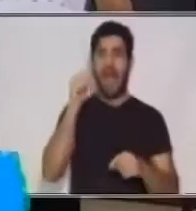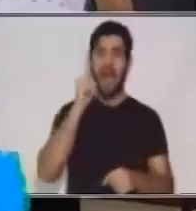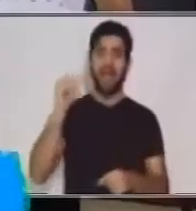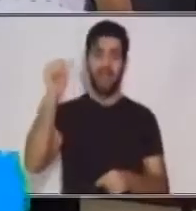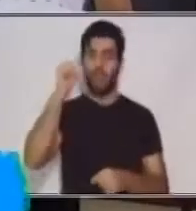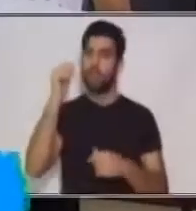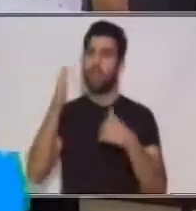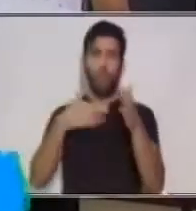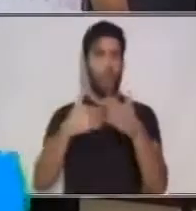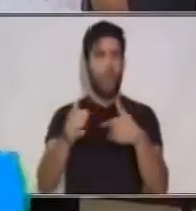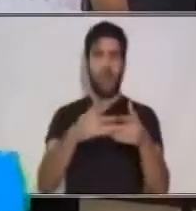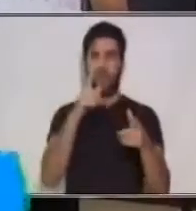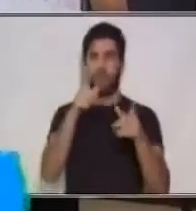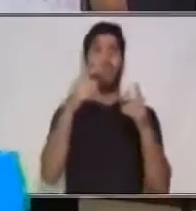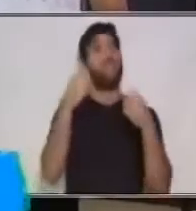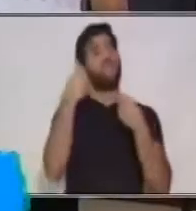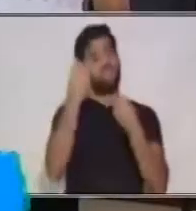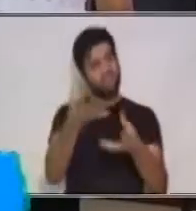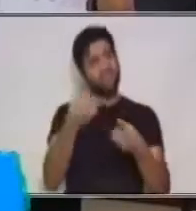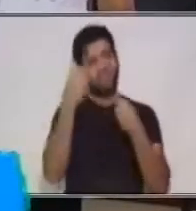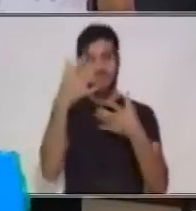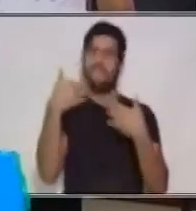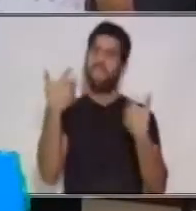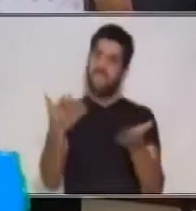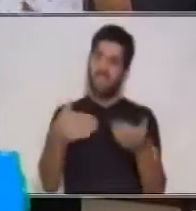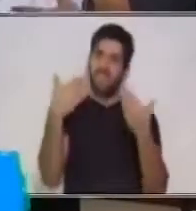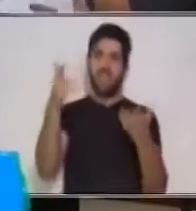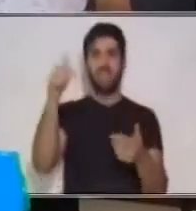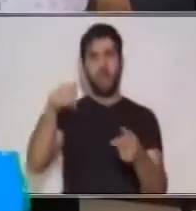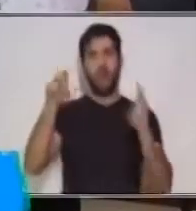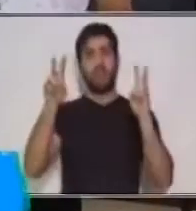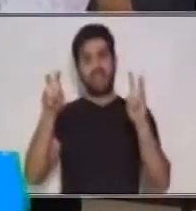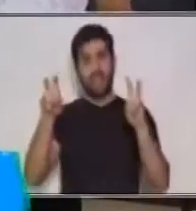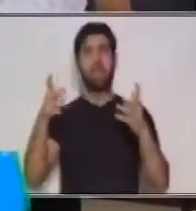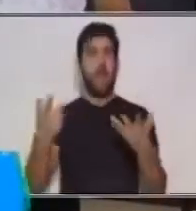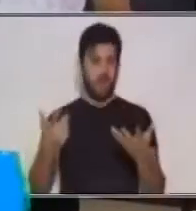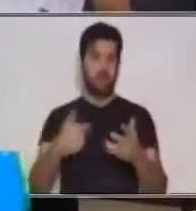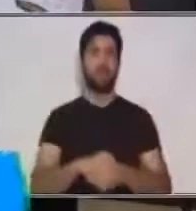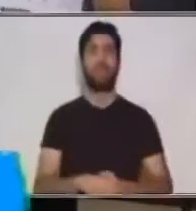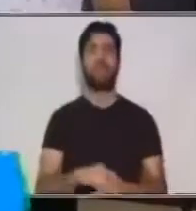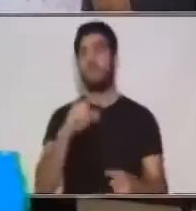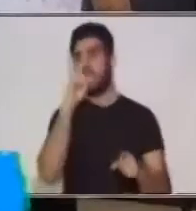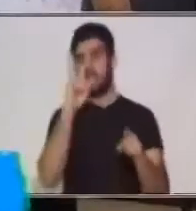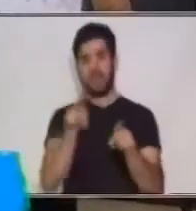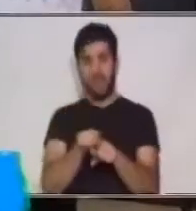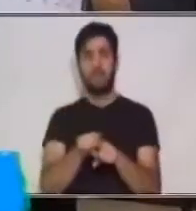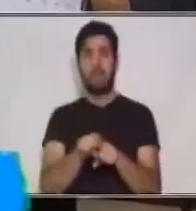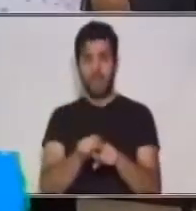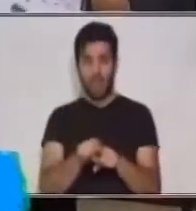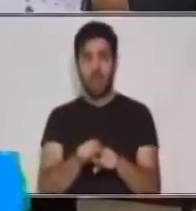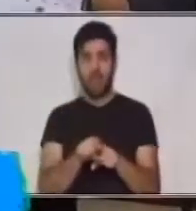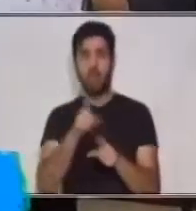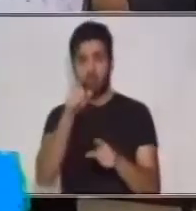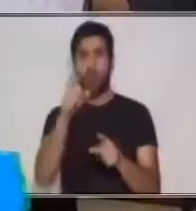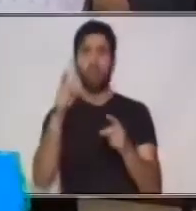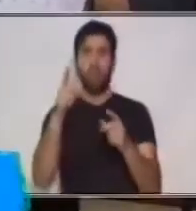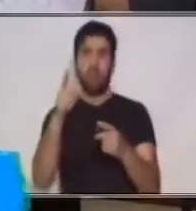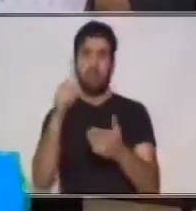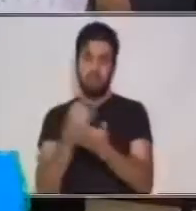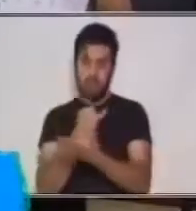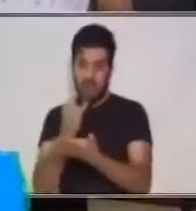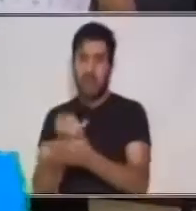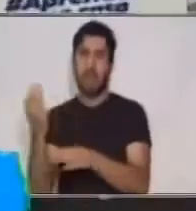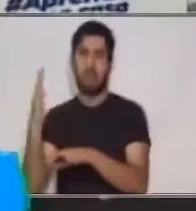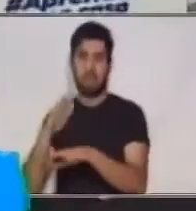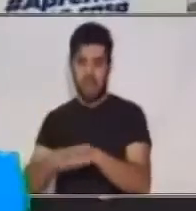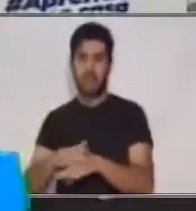adulto o con alguien que quiera aprender. Cuando uno comparte, pues aprende más y refuerza esos conocimientos que en la vida en algún momento va a